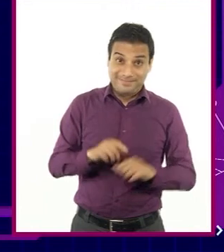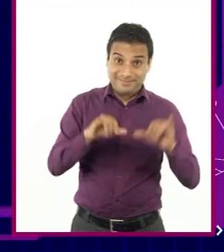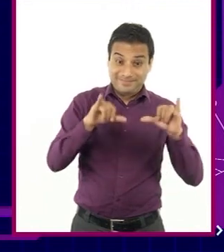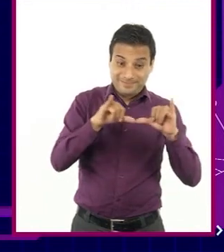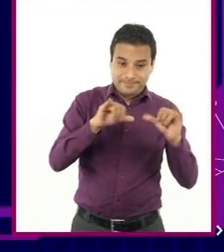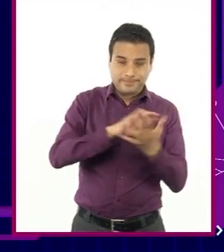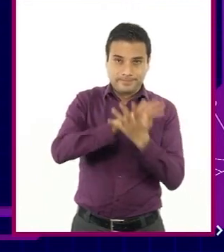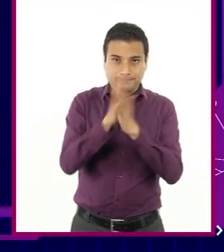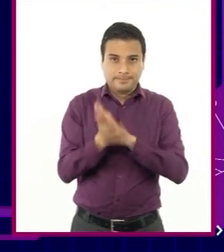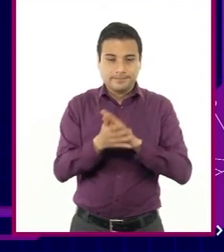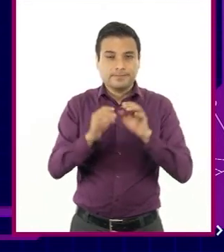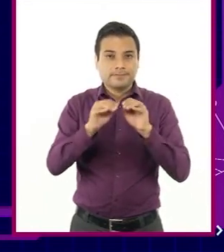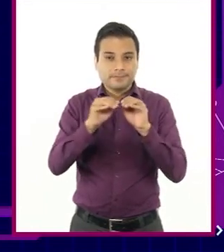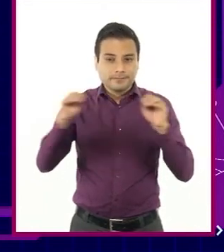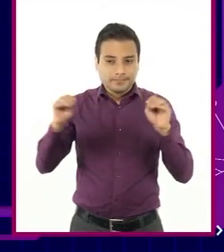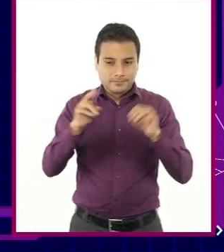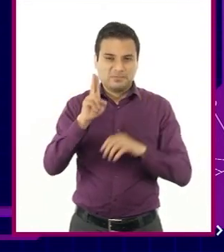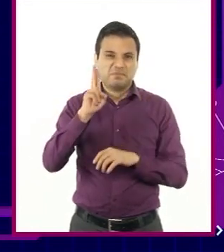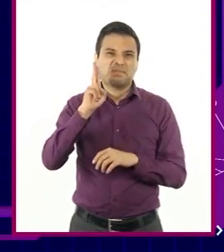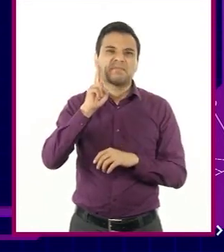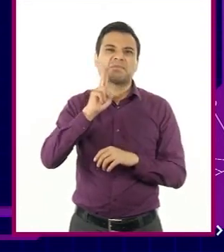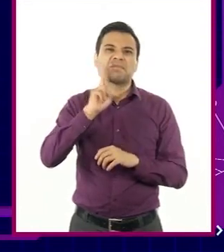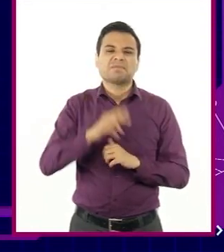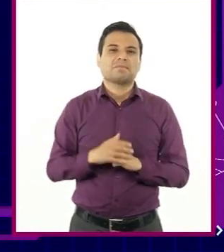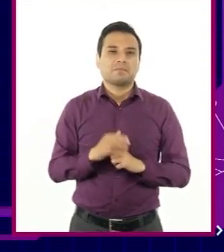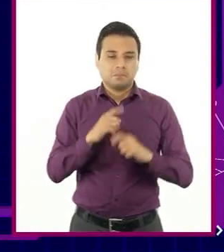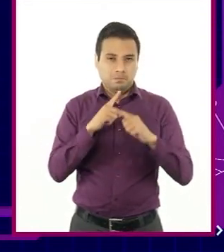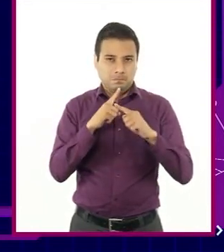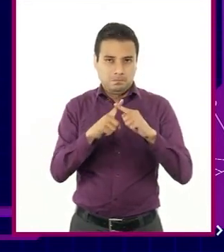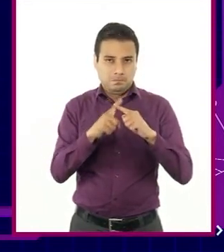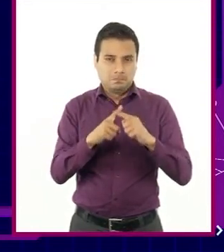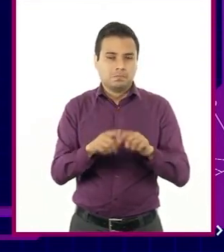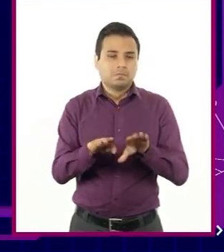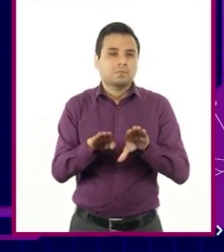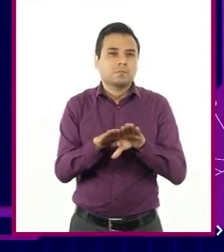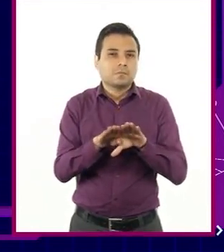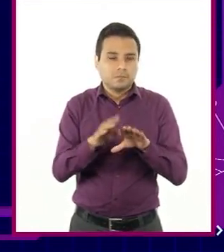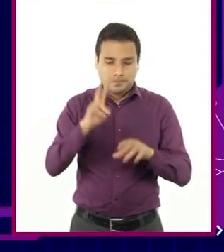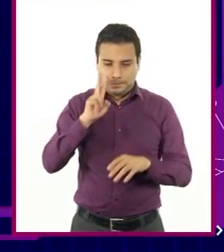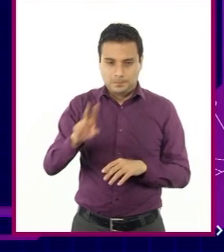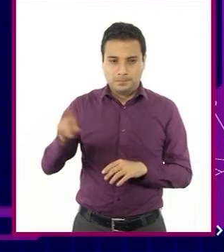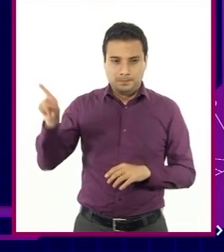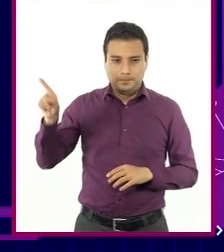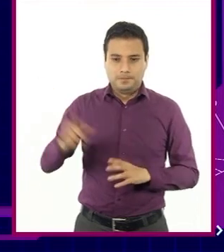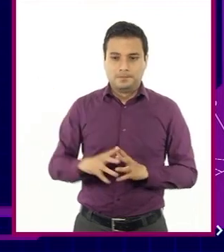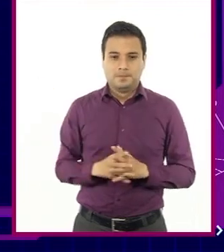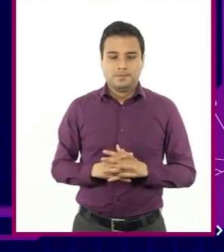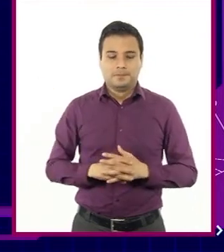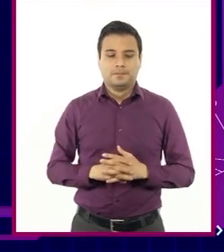a metros. Para ello, podemos multiplicar 1.76 yardas por